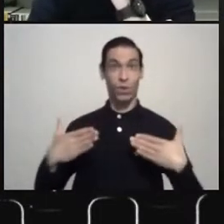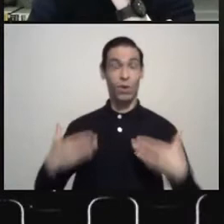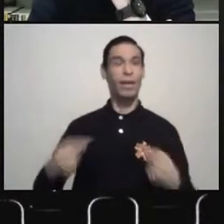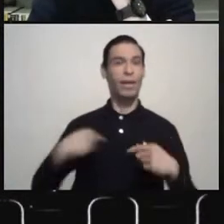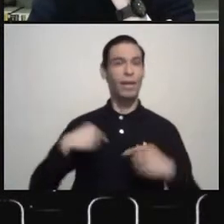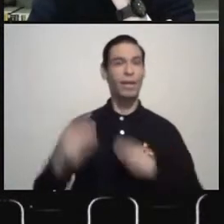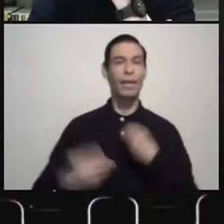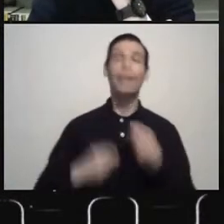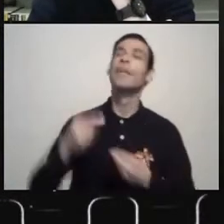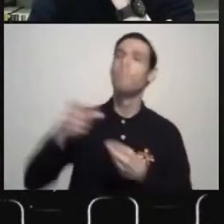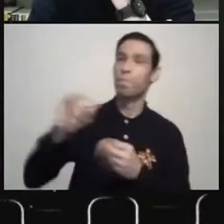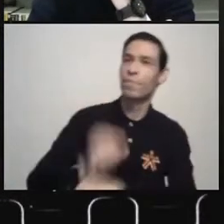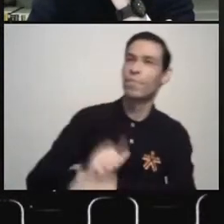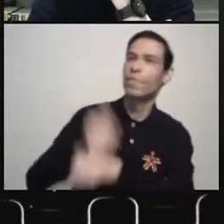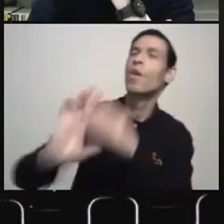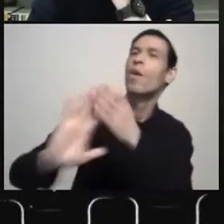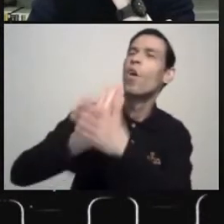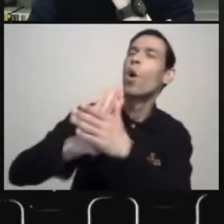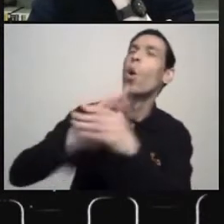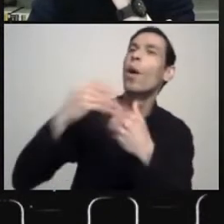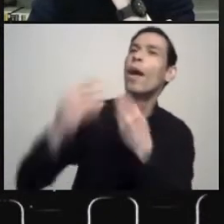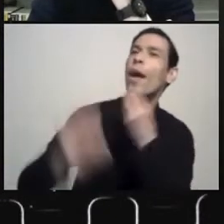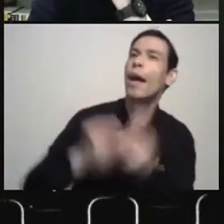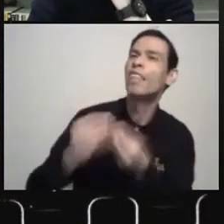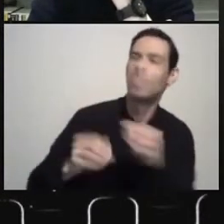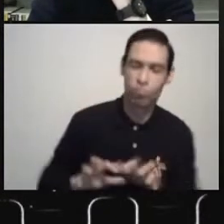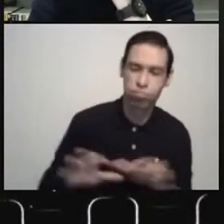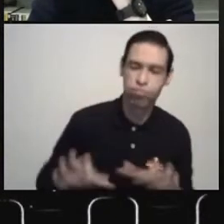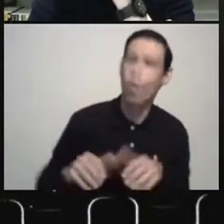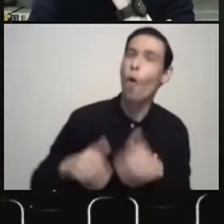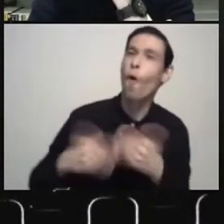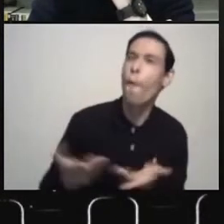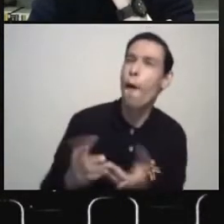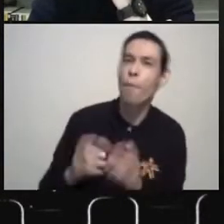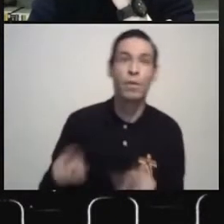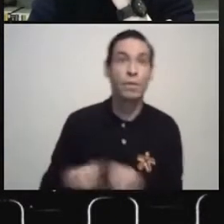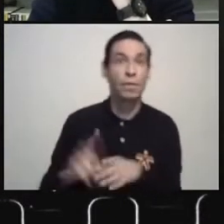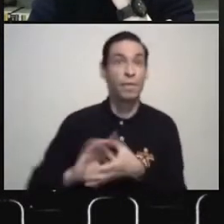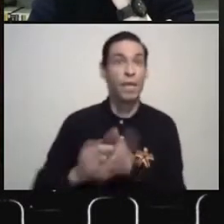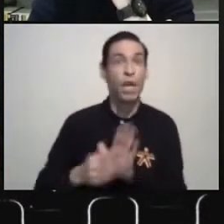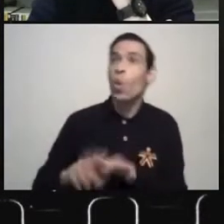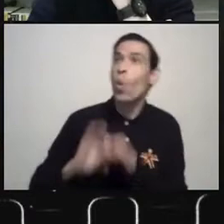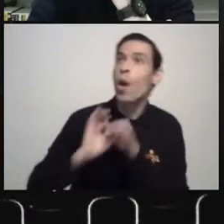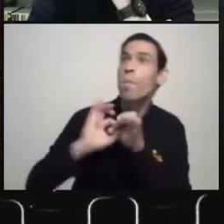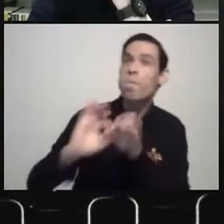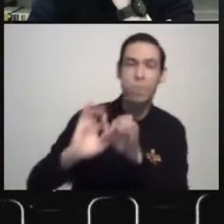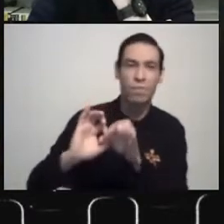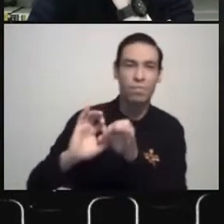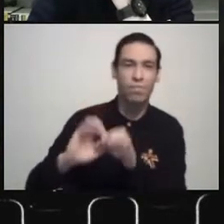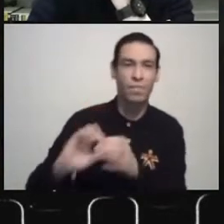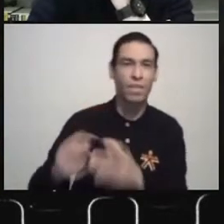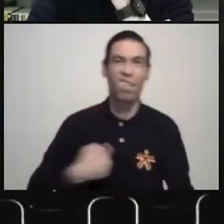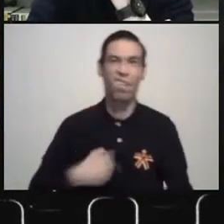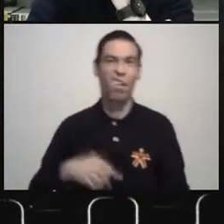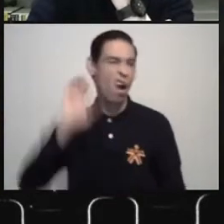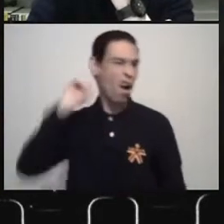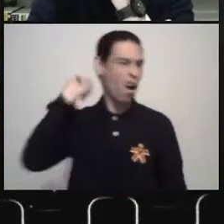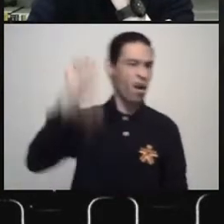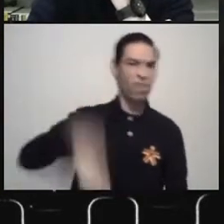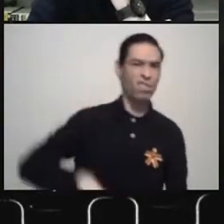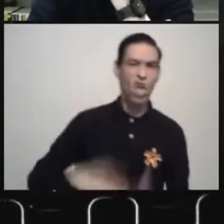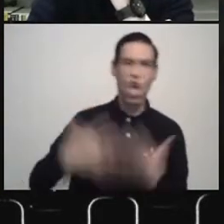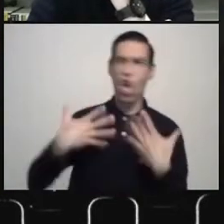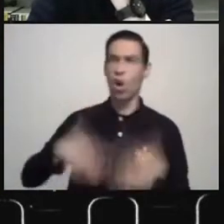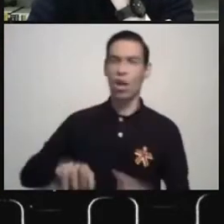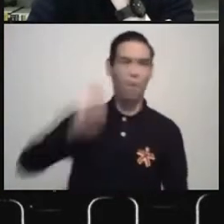lo vamos a contar? Somos un equipo. ¿Cómo lo vamos a hacer? Pero yo sería muy bruto si yo me sesgo a no querer aprender de lo que me pueden